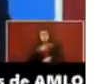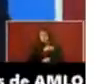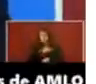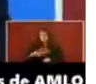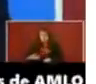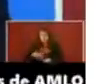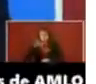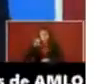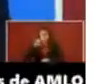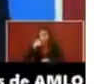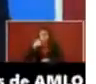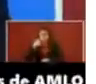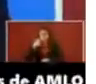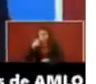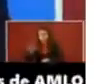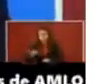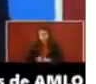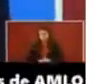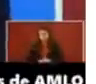Ya